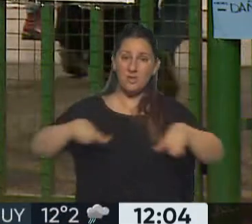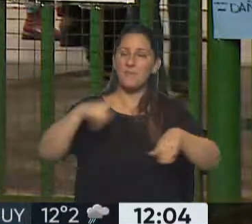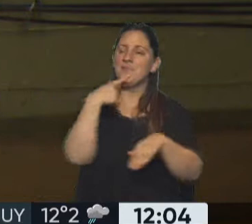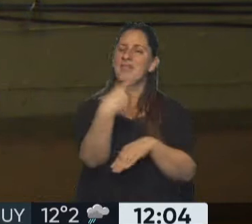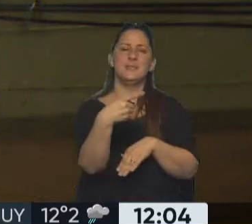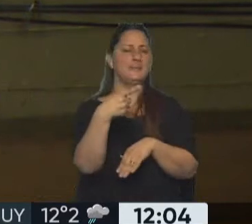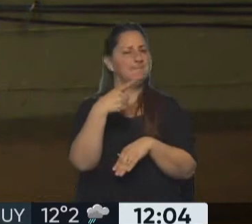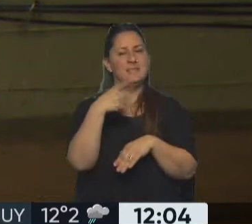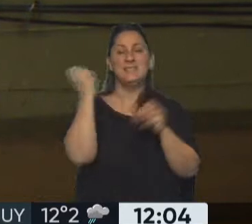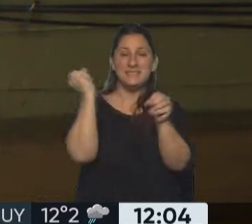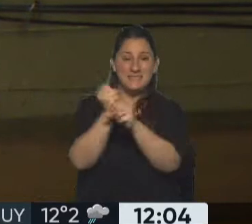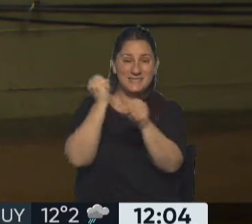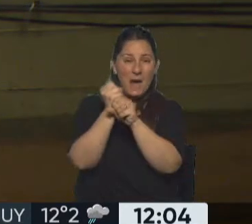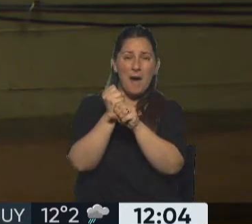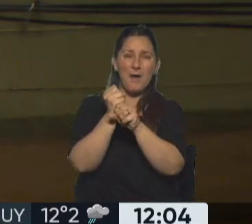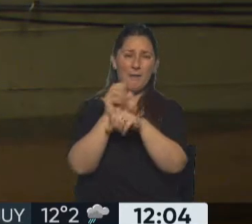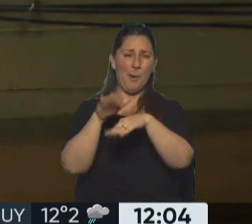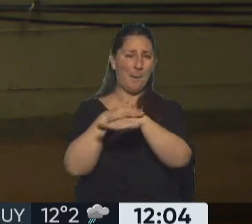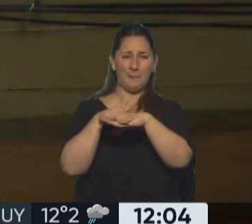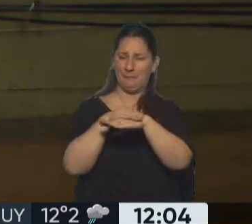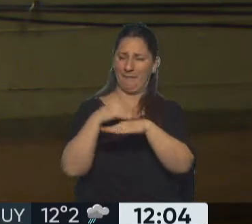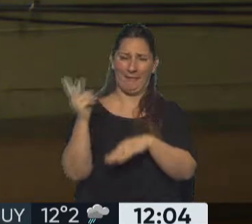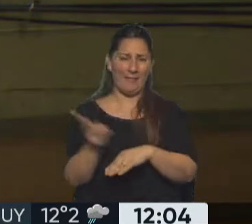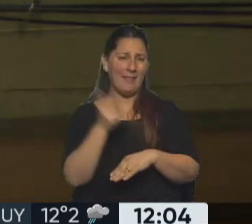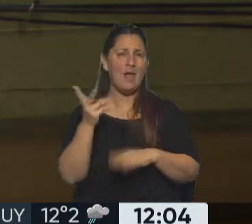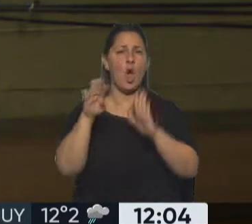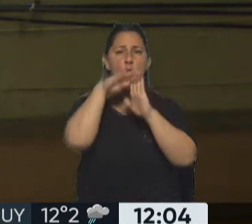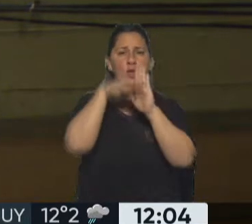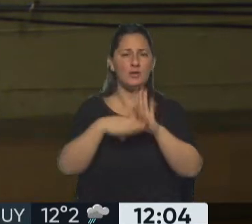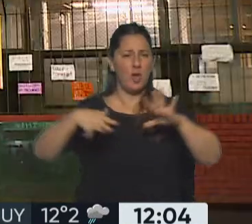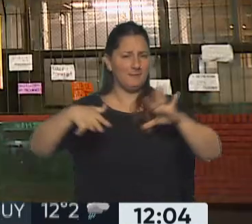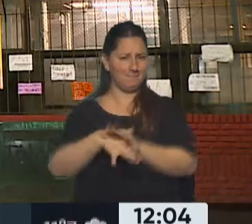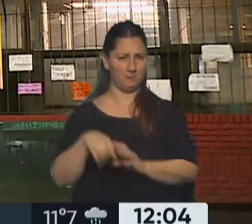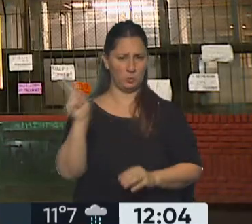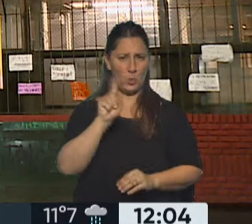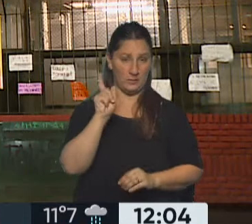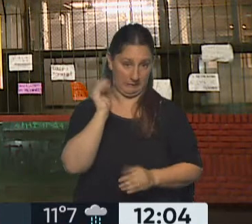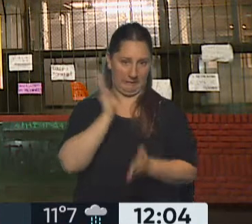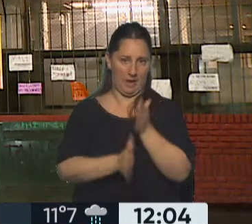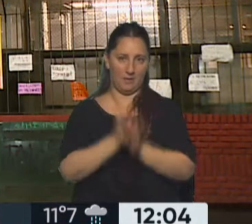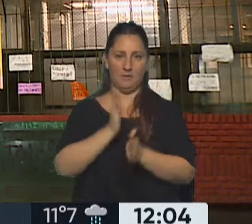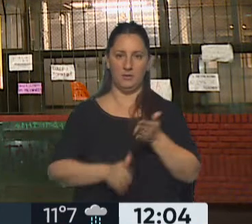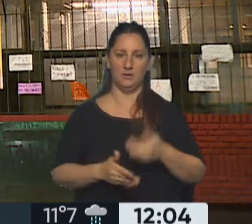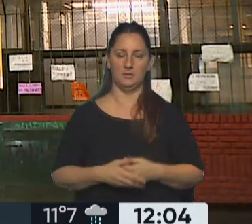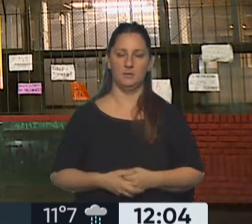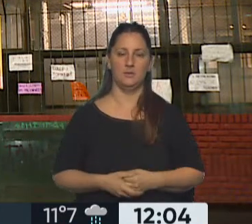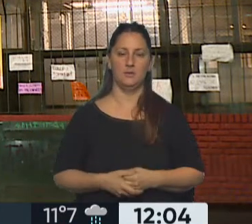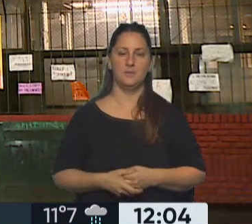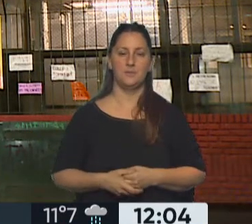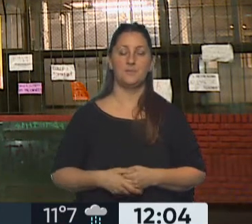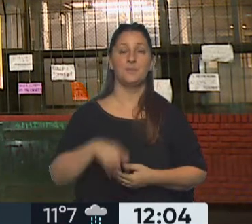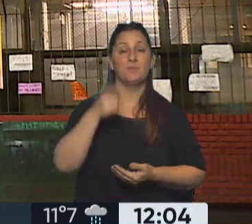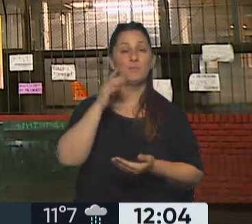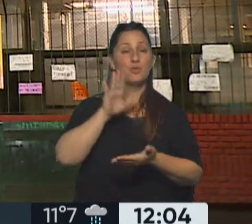están realizando trabajo precario en condiciones que no son las ideales y además de manera gratuita. En lo que tiene que ver con